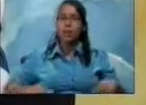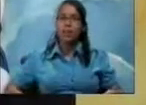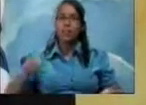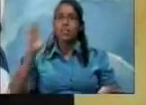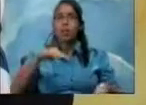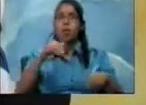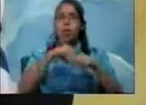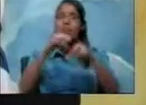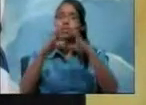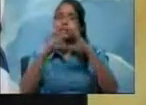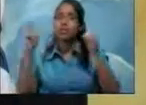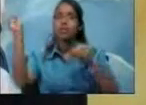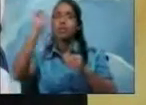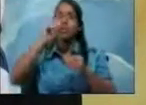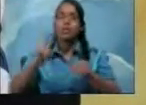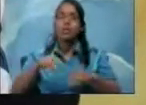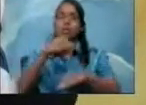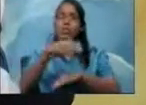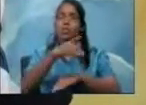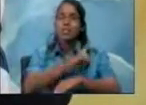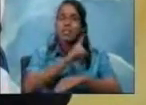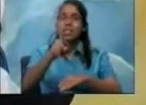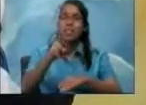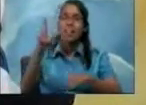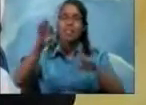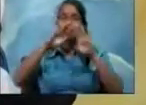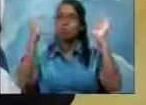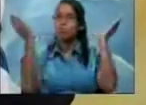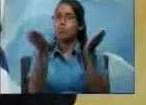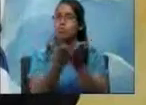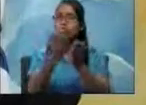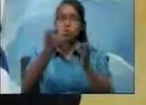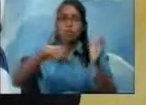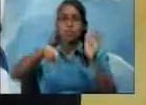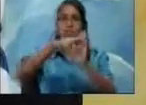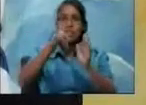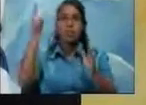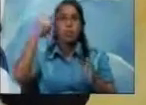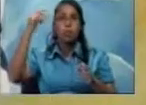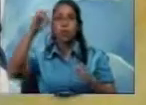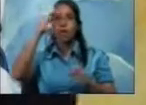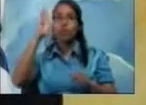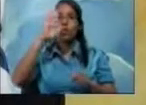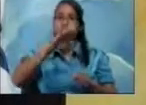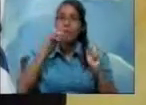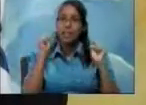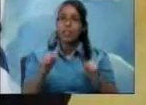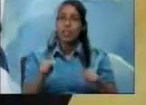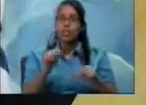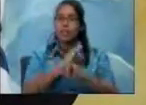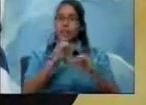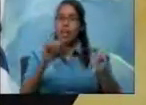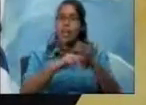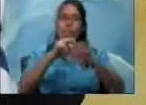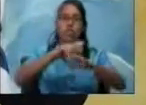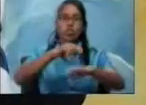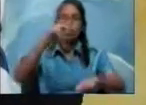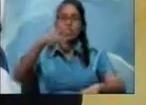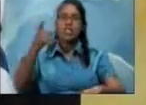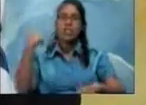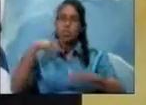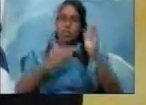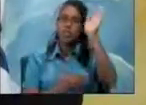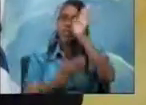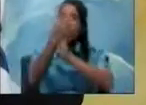toda Venezuela estamos fuera del país estamos en el mundo entero y sabemos que Dios está aquí y como él ha resucitado tenemos que ponernos